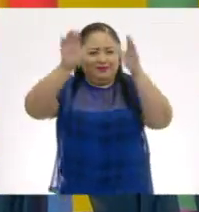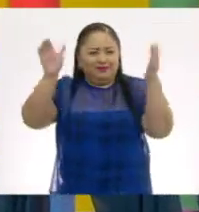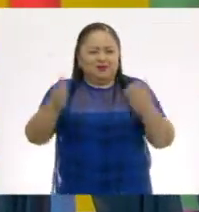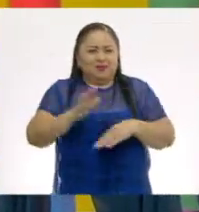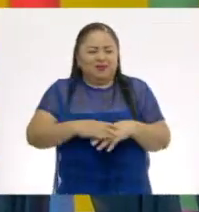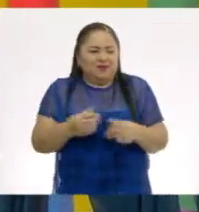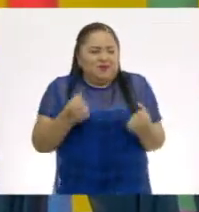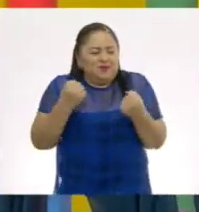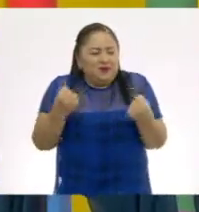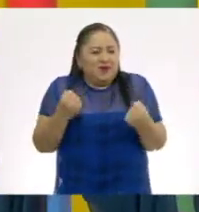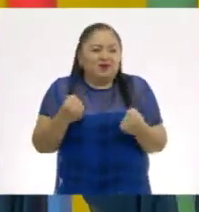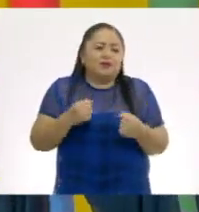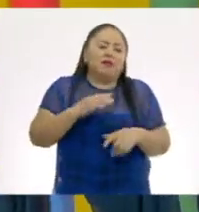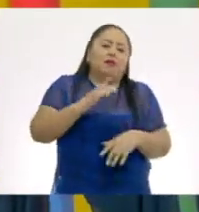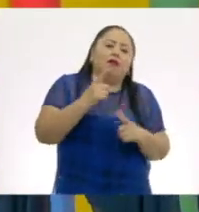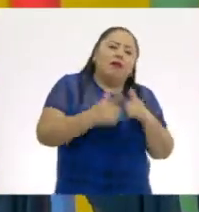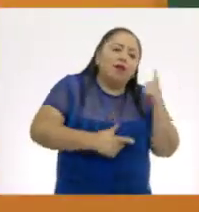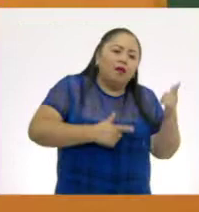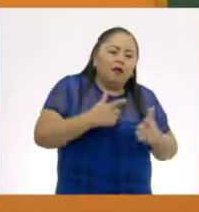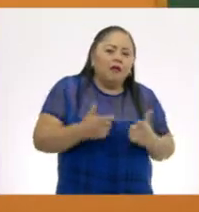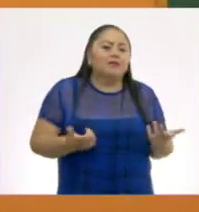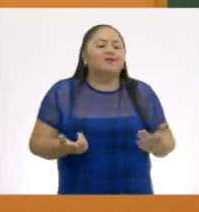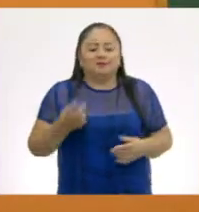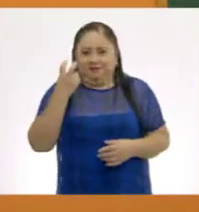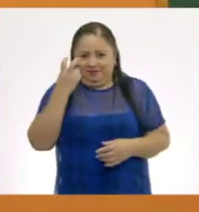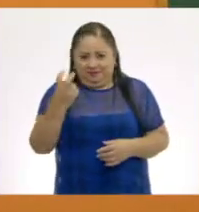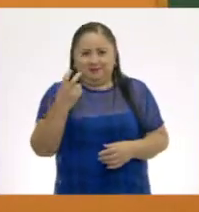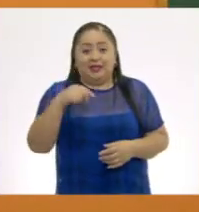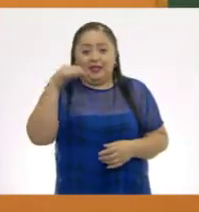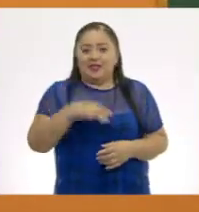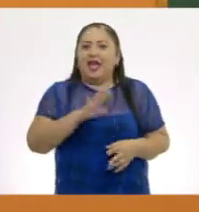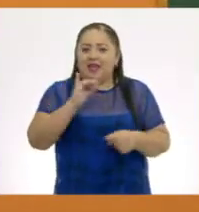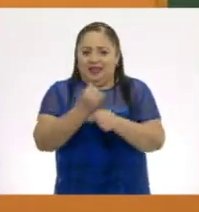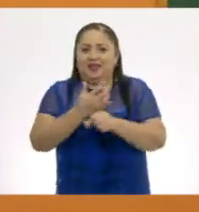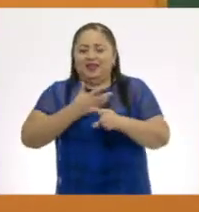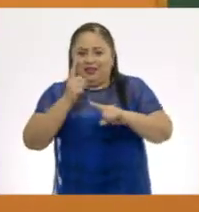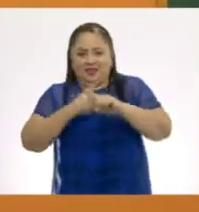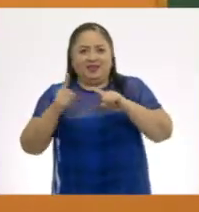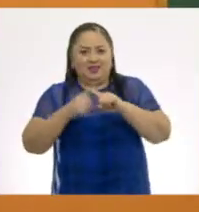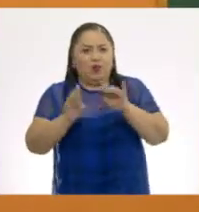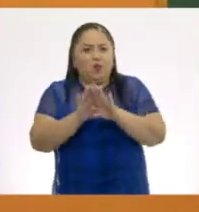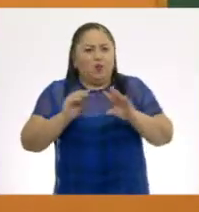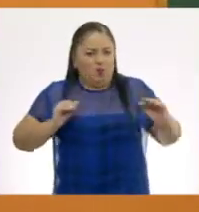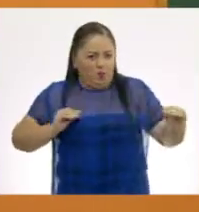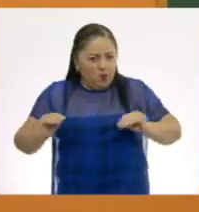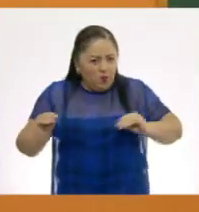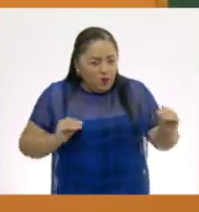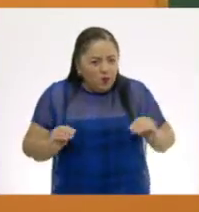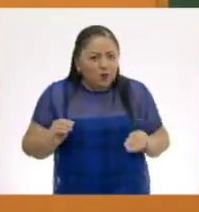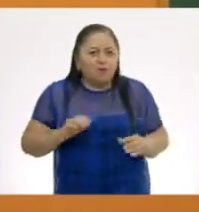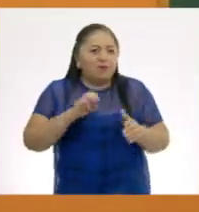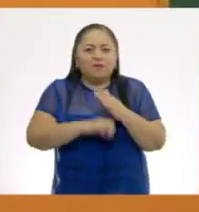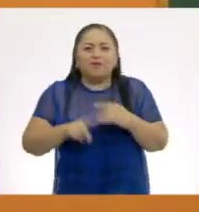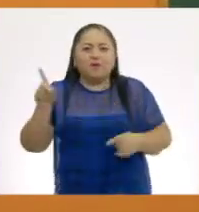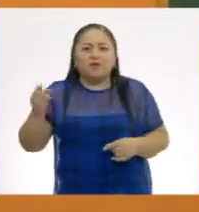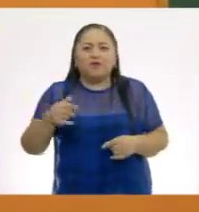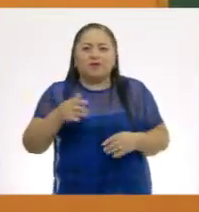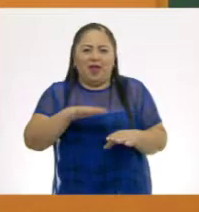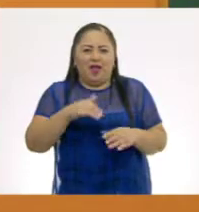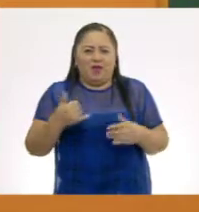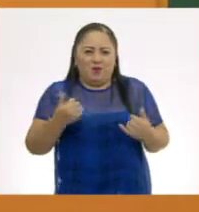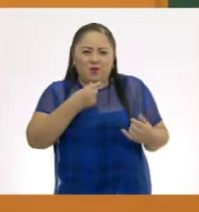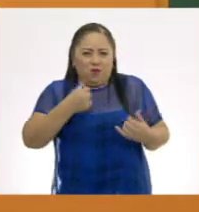más fuerza, con más fuerza. Lentos. Exactamente, aquí exploramos diferentes tipos de movimientos. Movimientos como el chico que tú